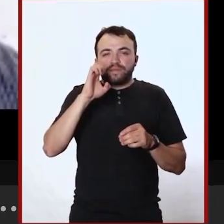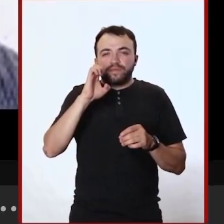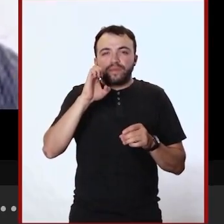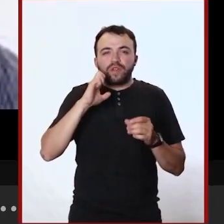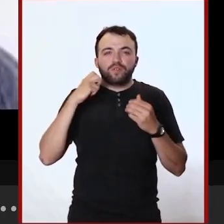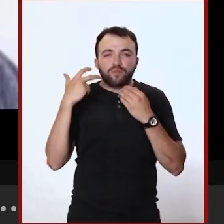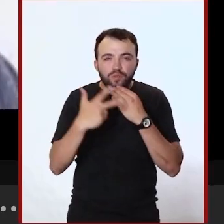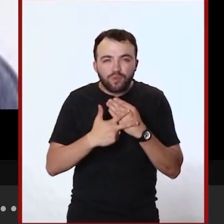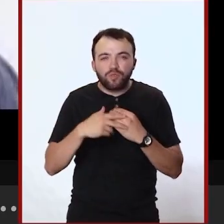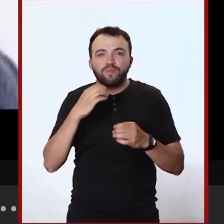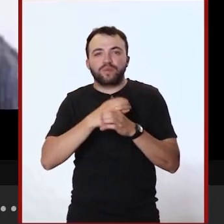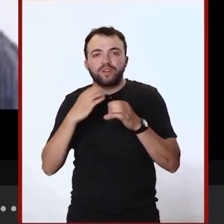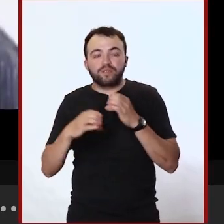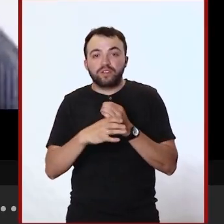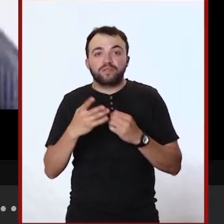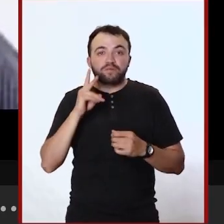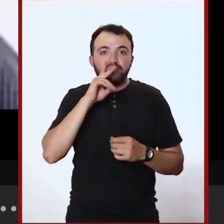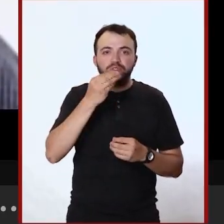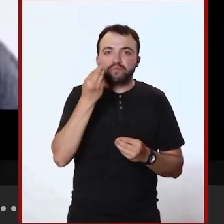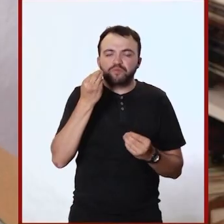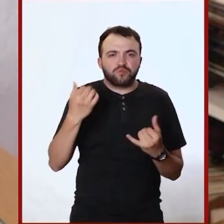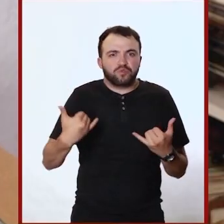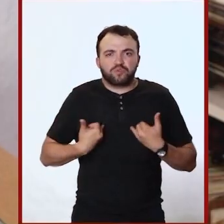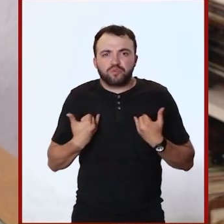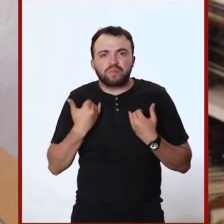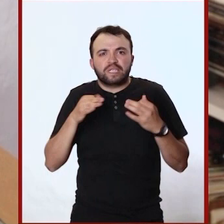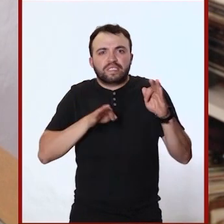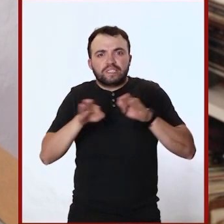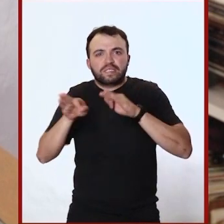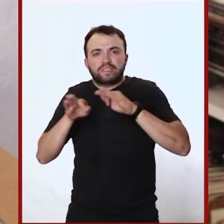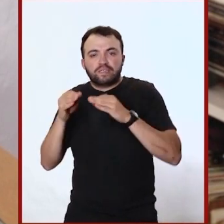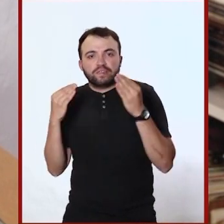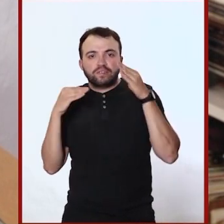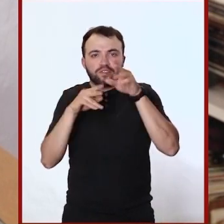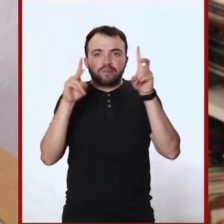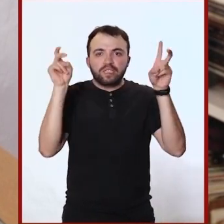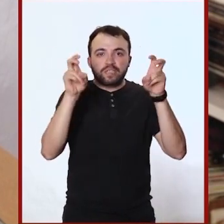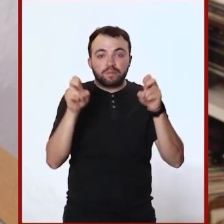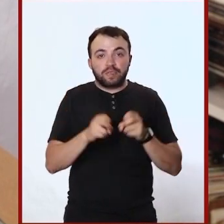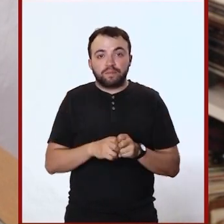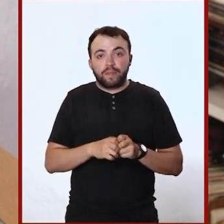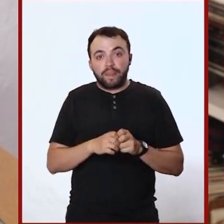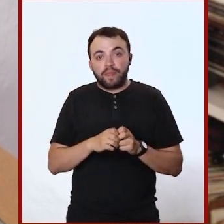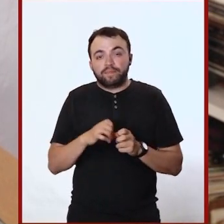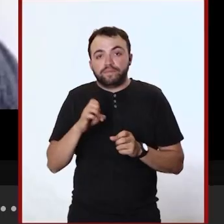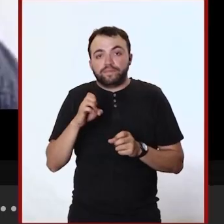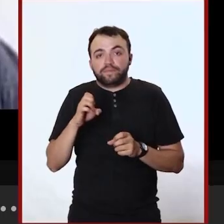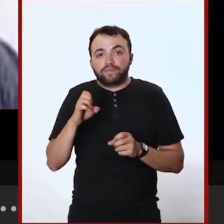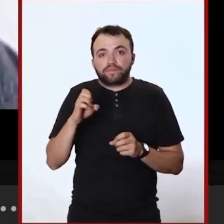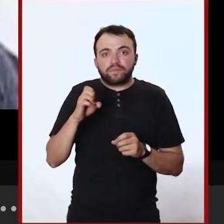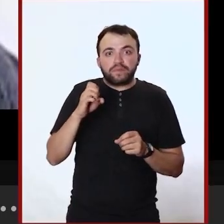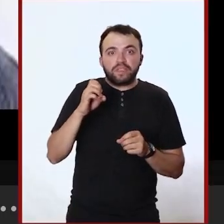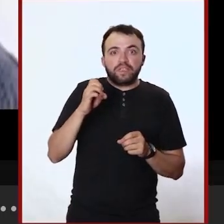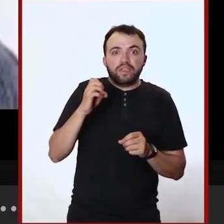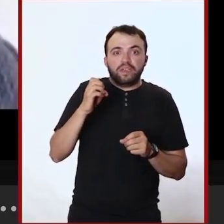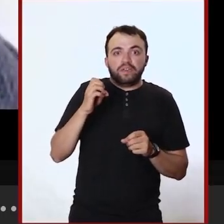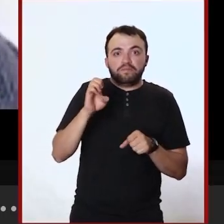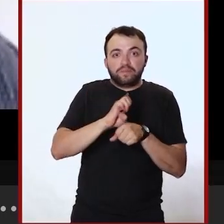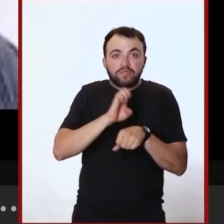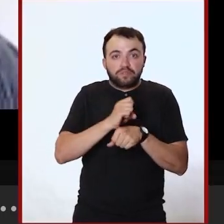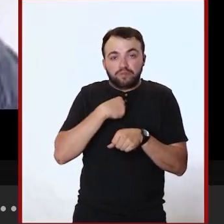está trabajando en estos proyectos, muchos son personas jóvenes. Entonces, creo que entre más liderazgos jóvenes existan y se permita